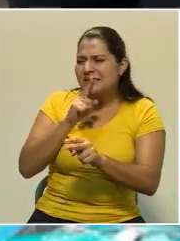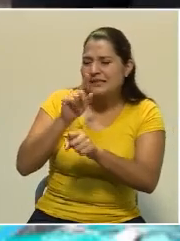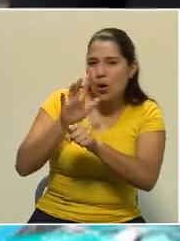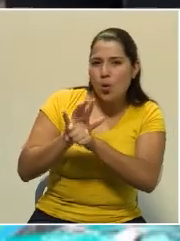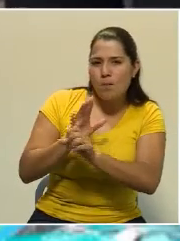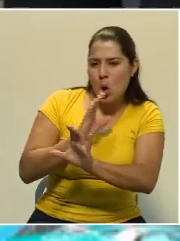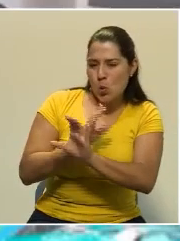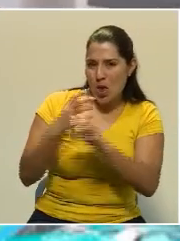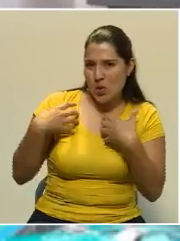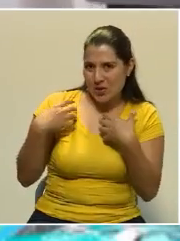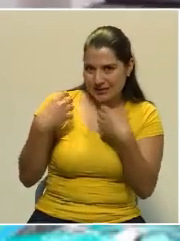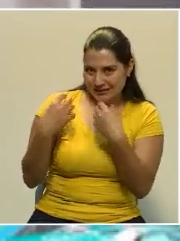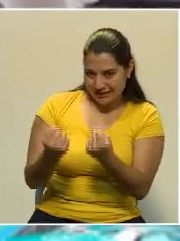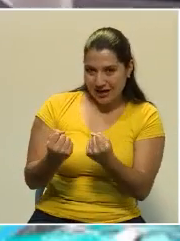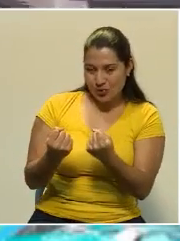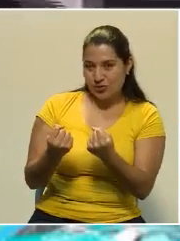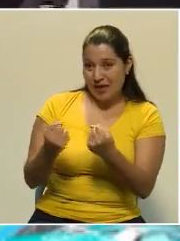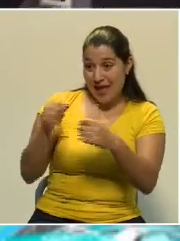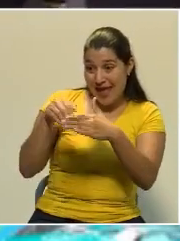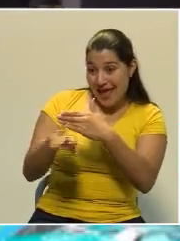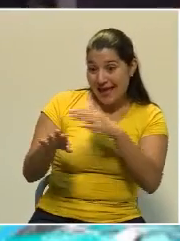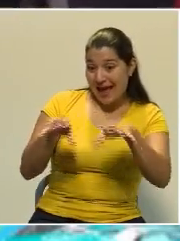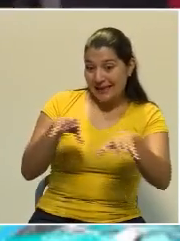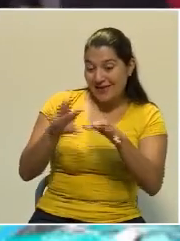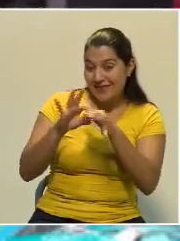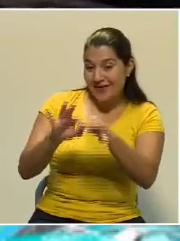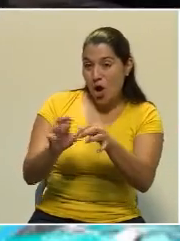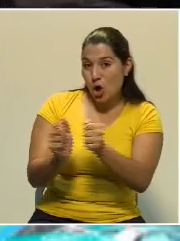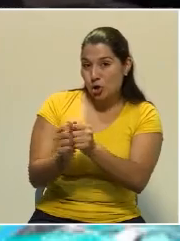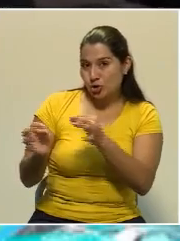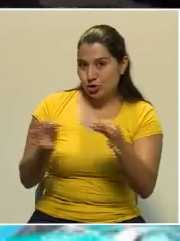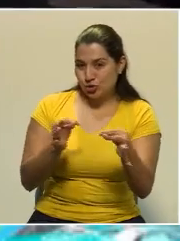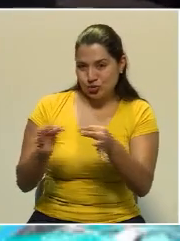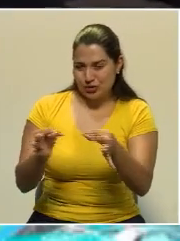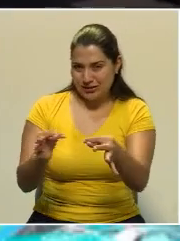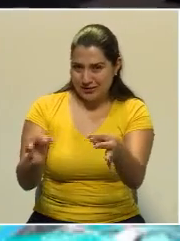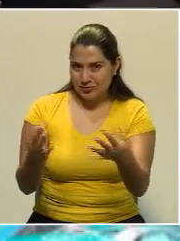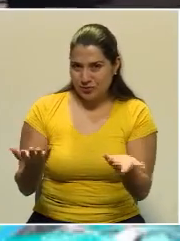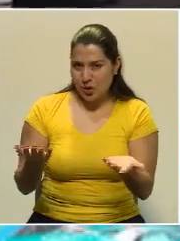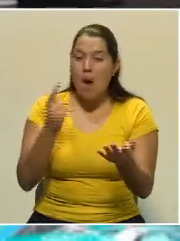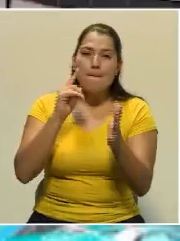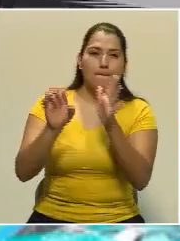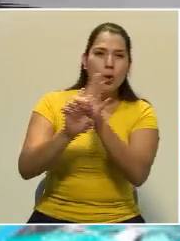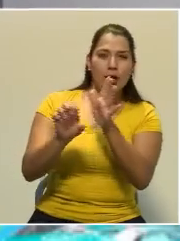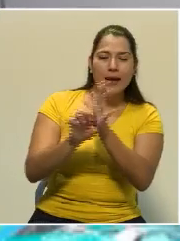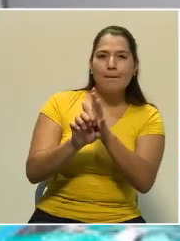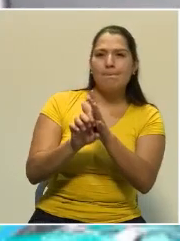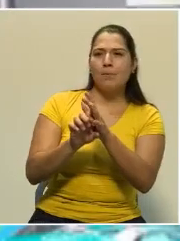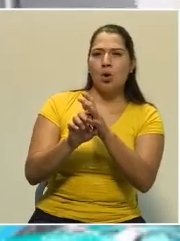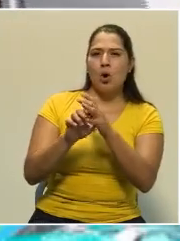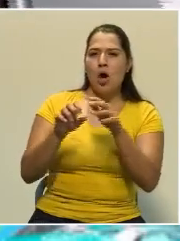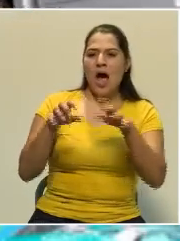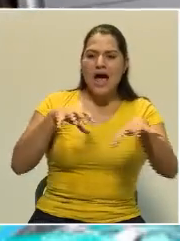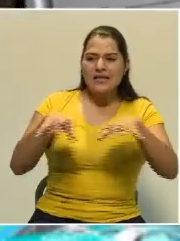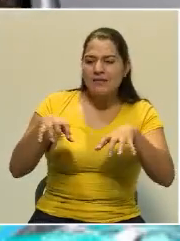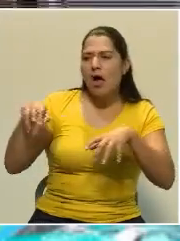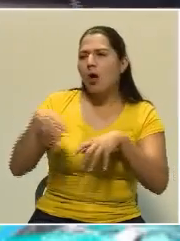en las que hoy se anuncia que a partir del 1 de agosto se podrán nuevamente operar? Algunos ejemplos: senderismo,